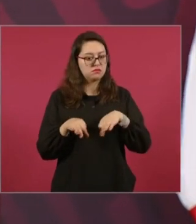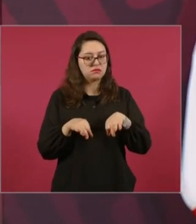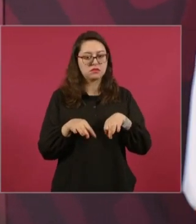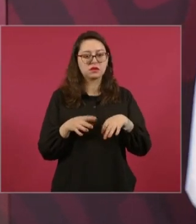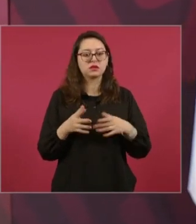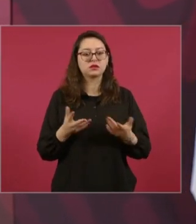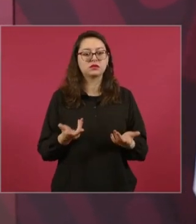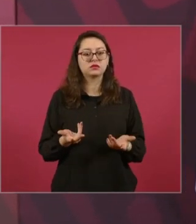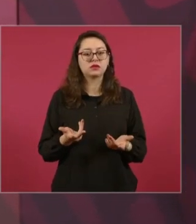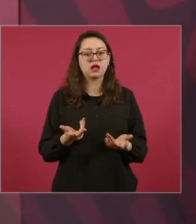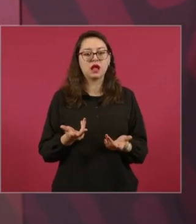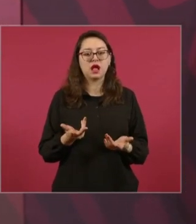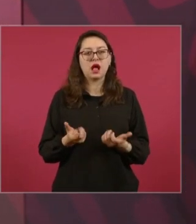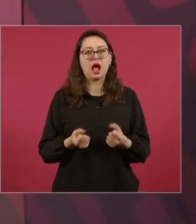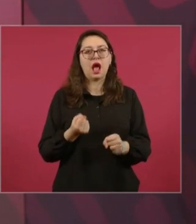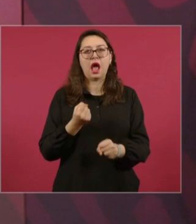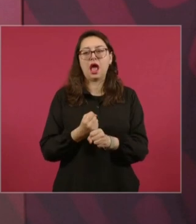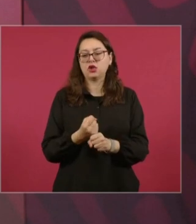y en